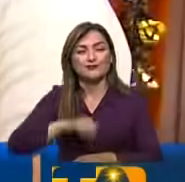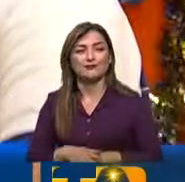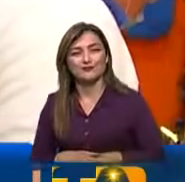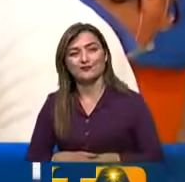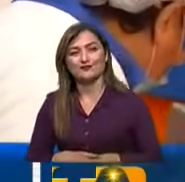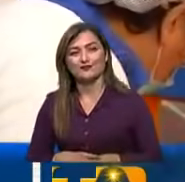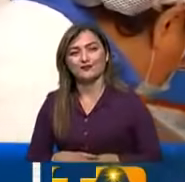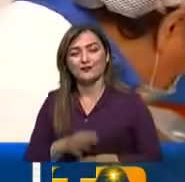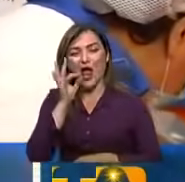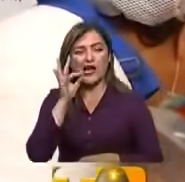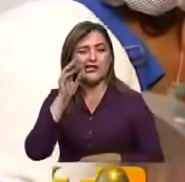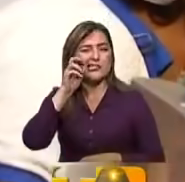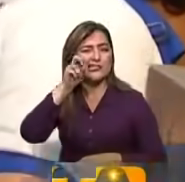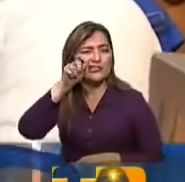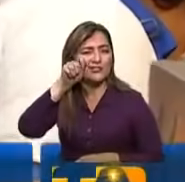crocantes que están.